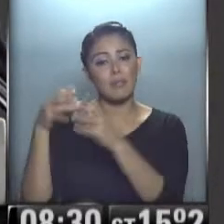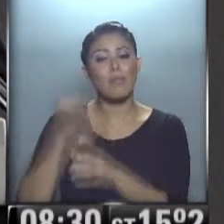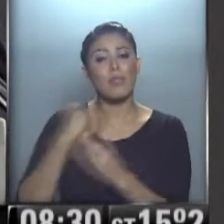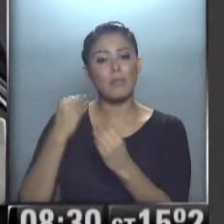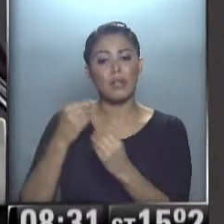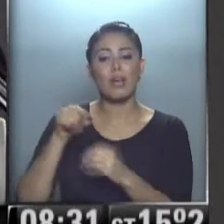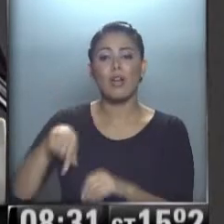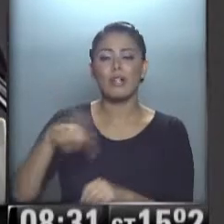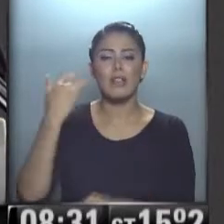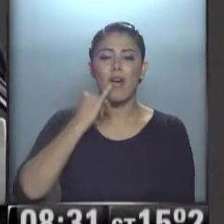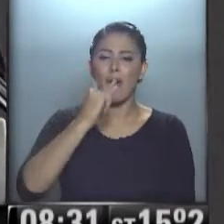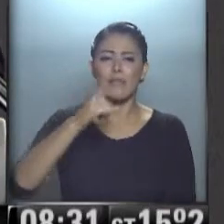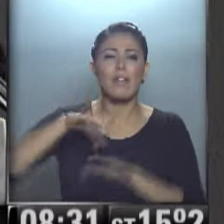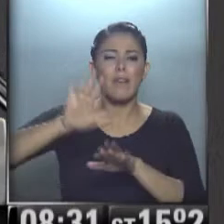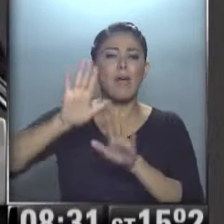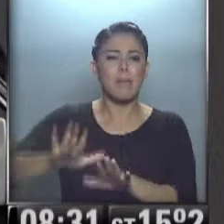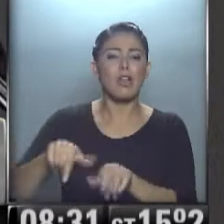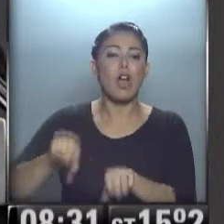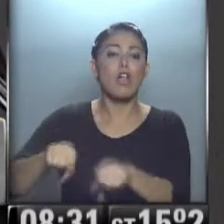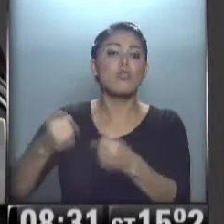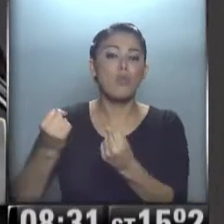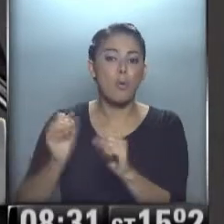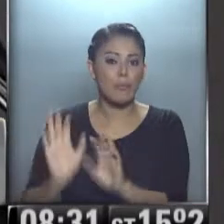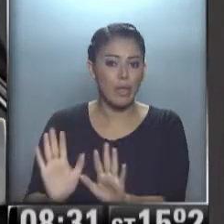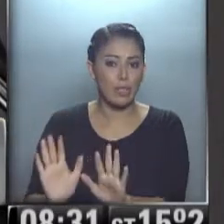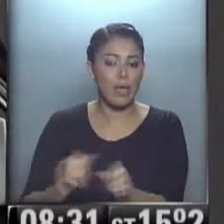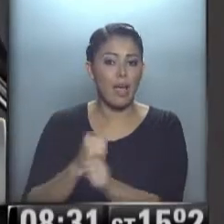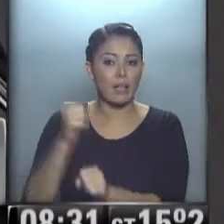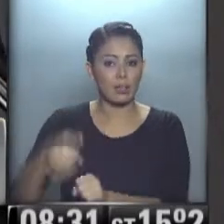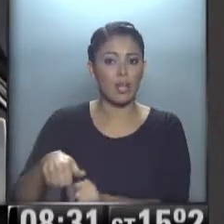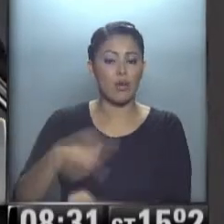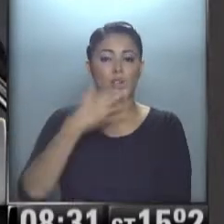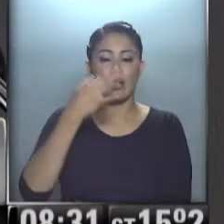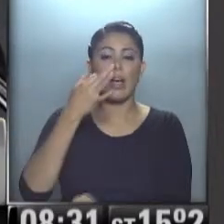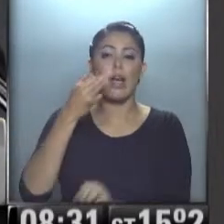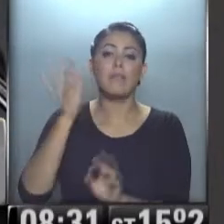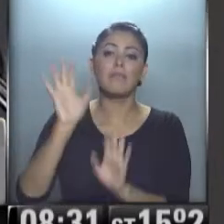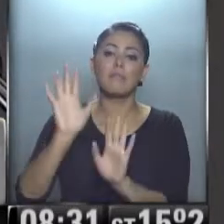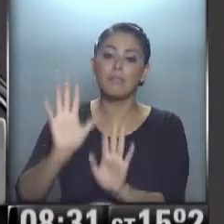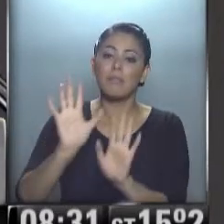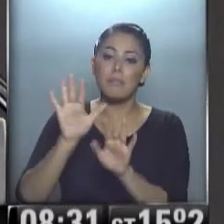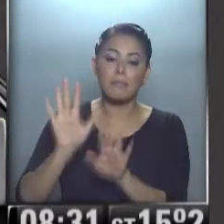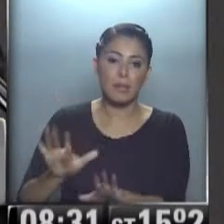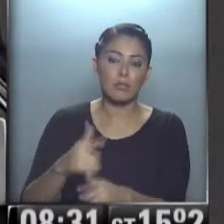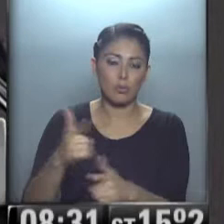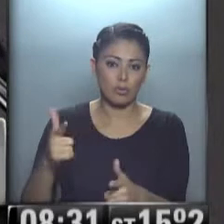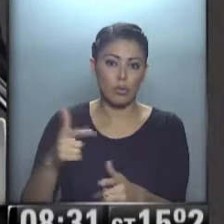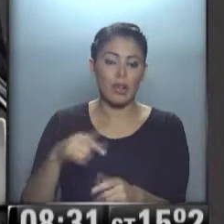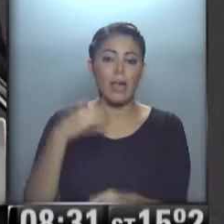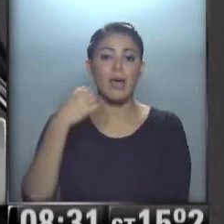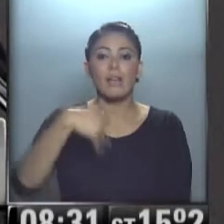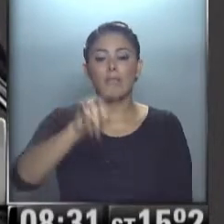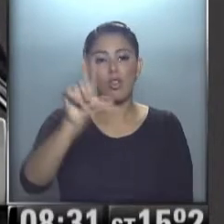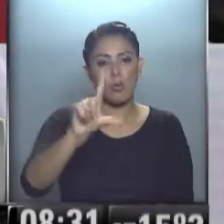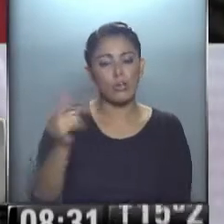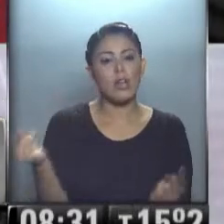una vez más la decisión de paro dejaron en suspenso esta decisión desde un paro de una huelga hasta que haya el lunes